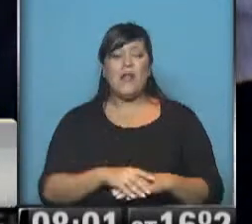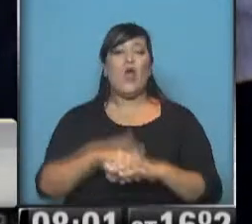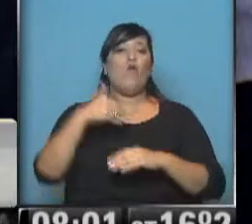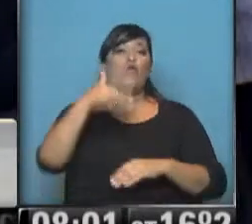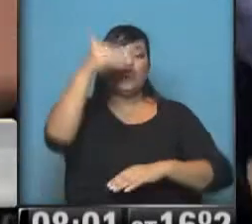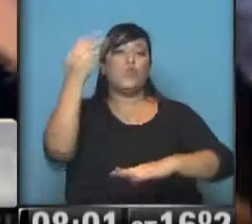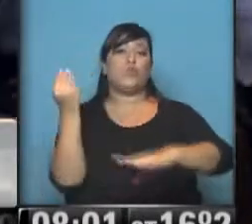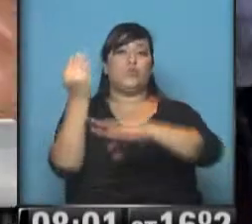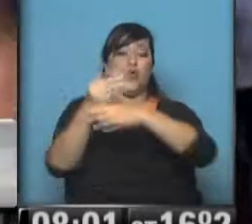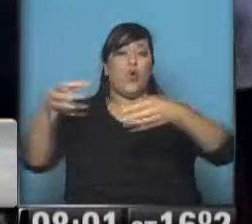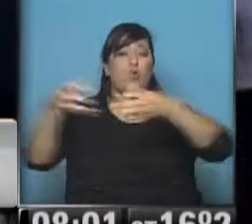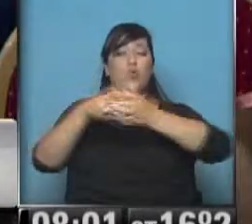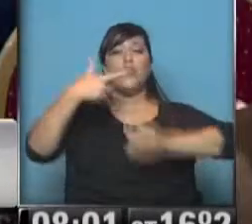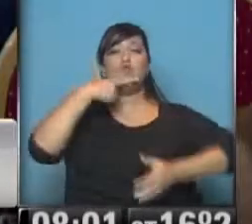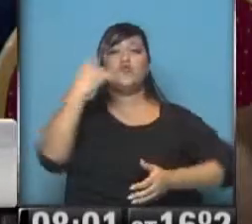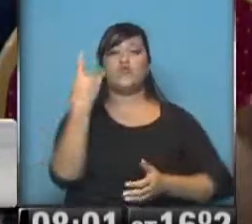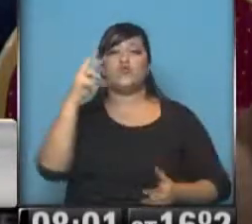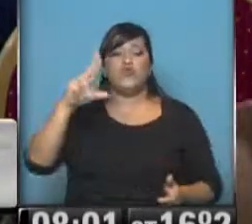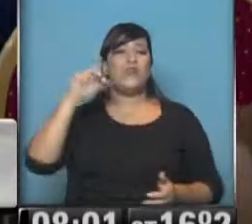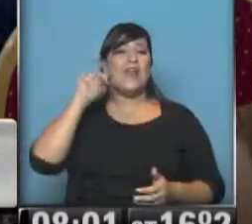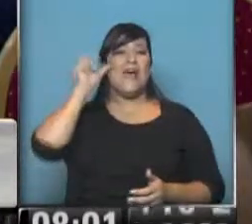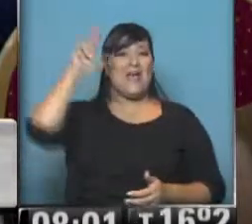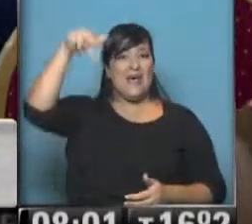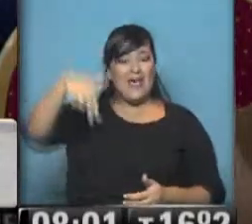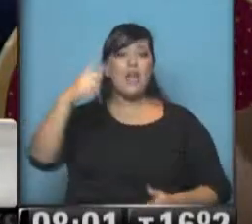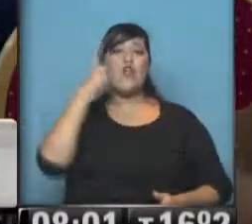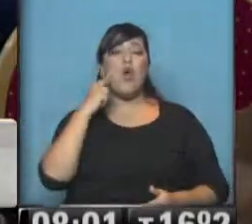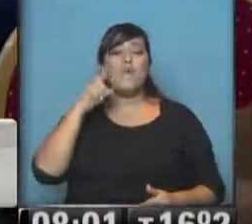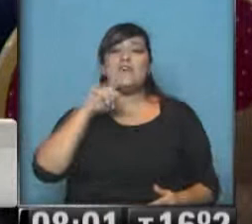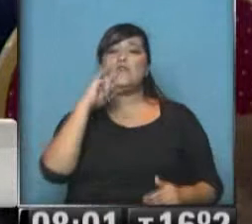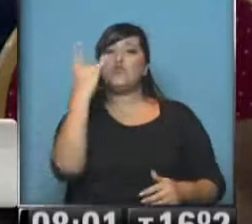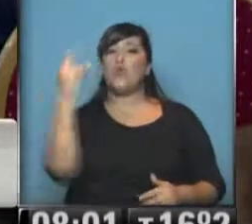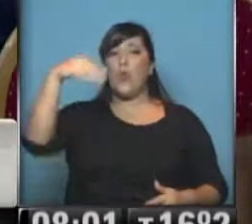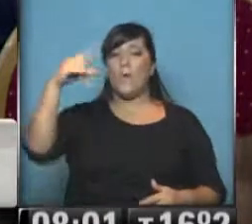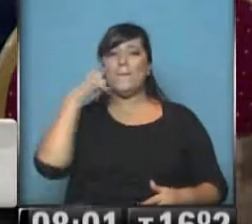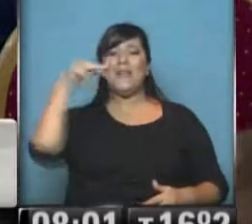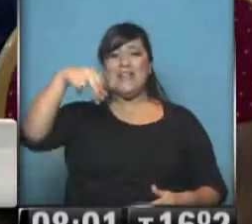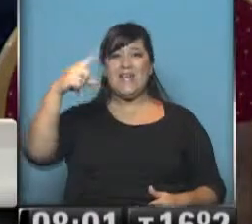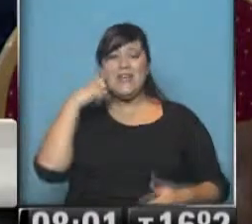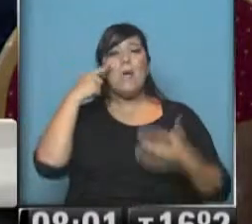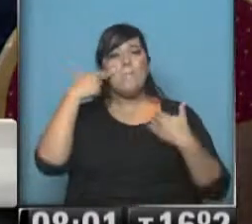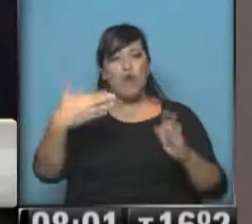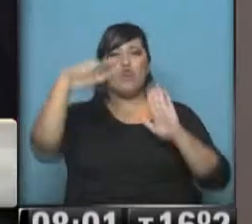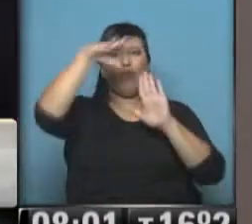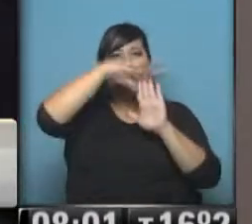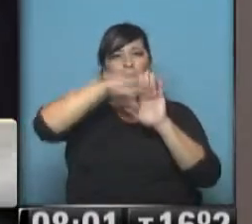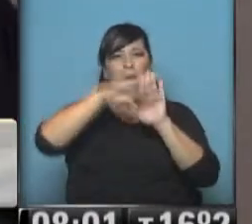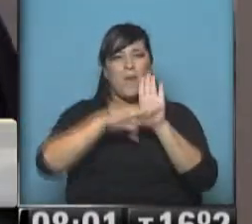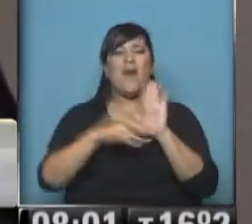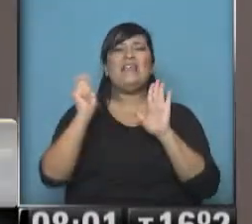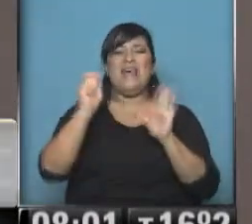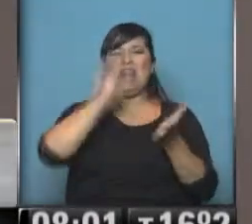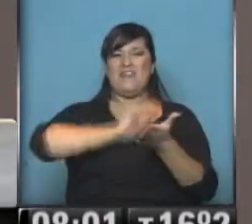por surgen humberto tumini presentó a los candidatos que lo acompañarán en la lista del cuidador es interesante